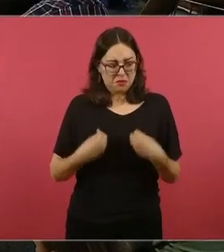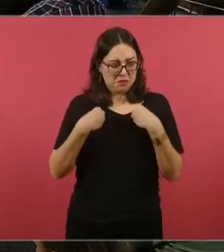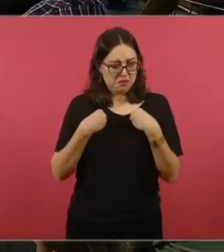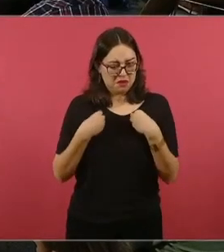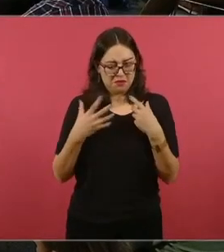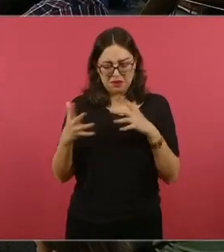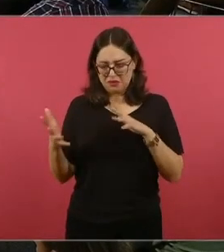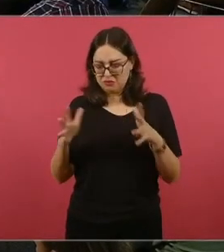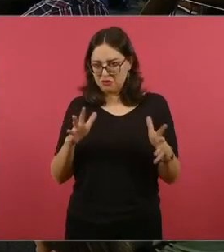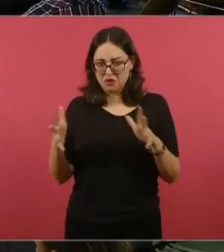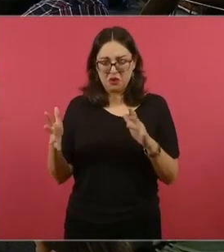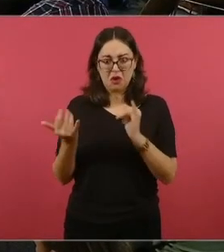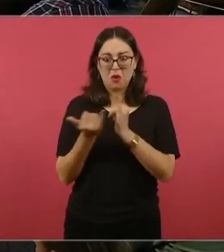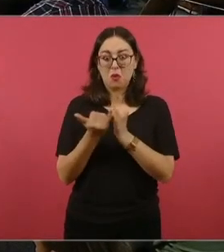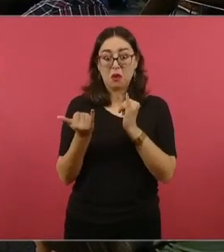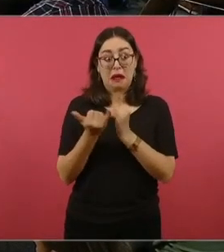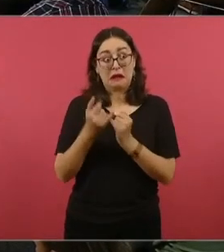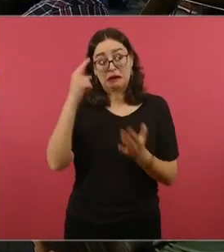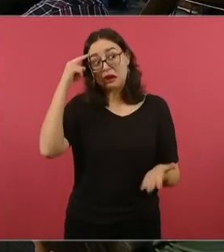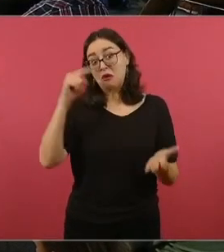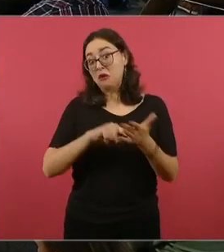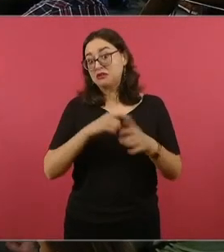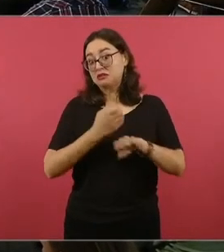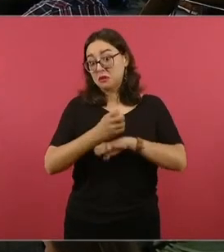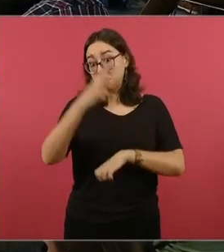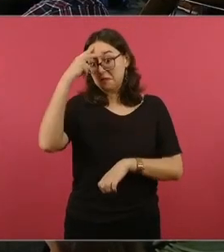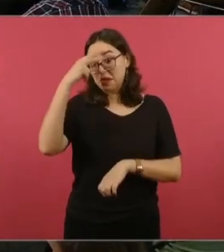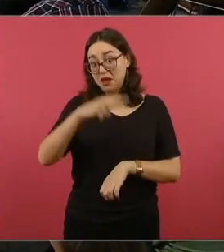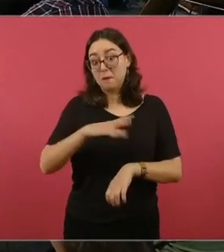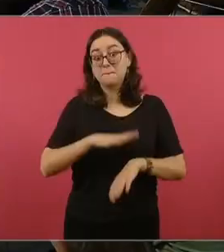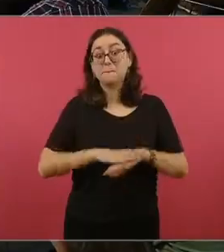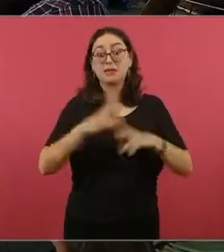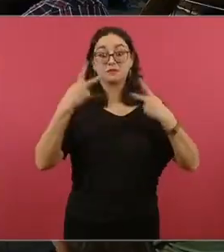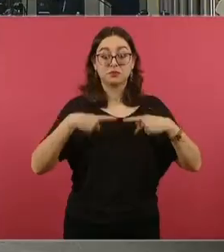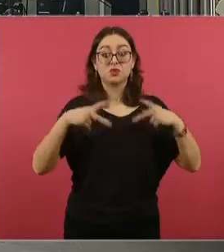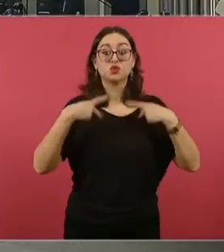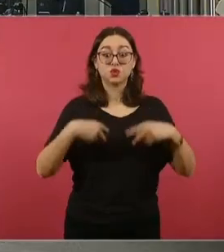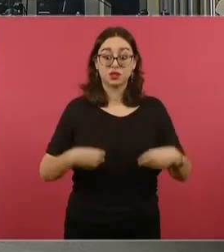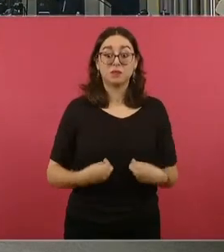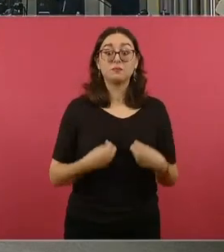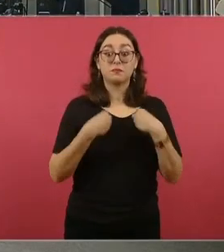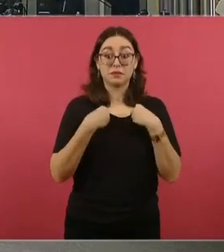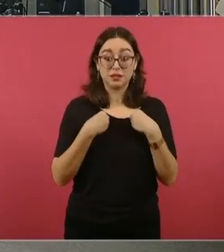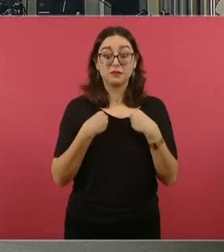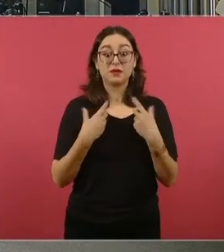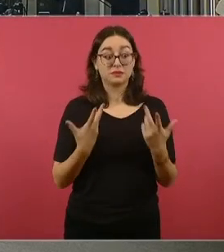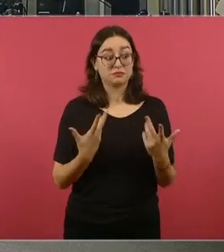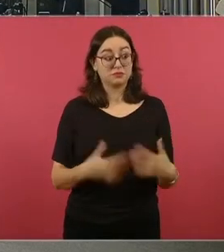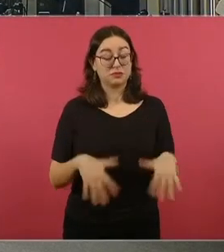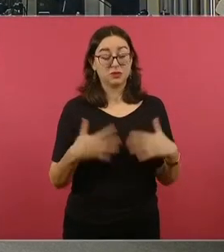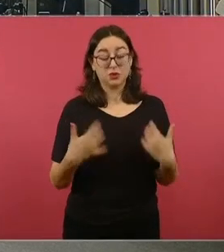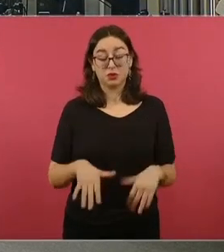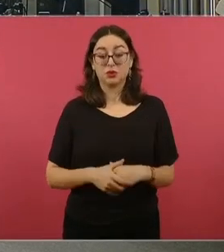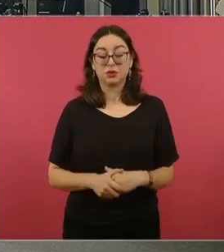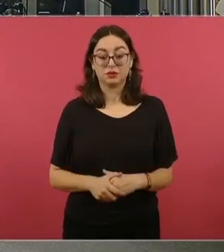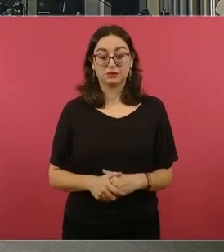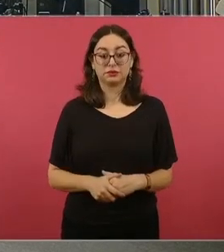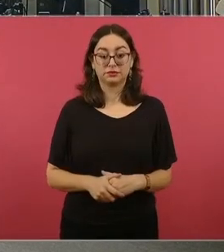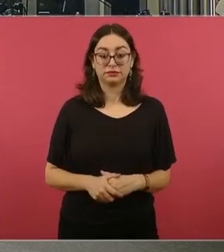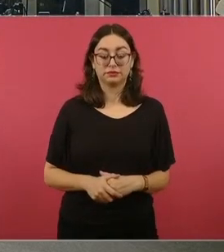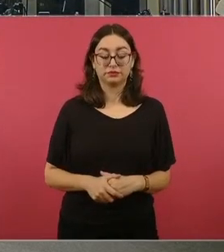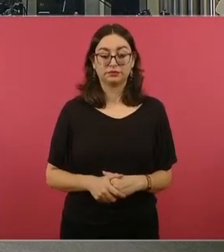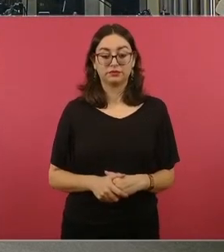y la ciudad, o a lo mejor tiene más el Estado de México de lo que es la Ciudad de México, la gran Ciudad de México.